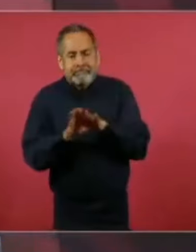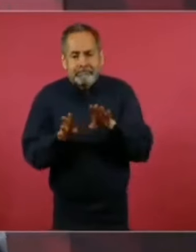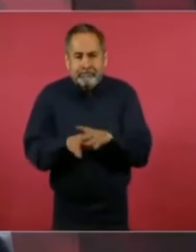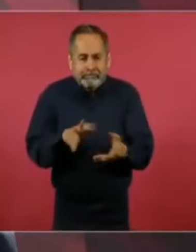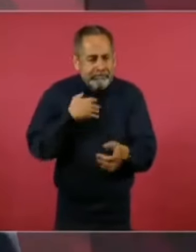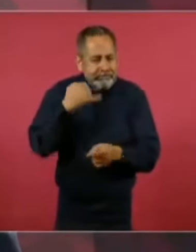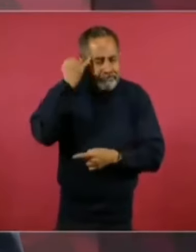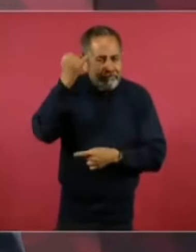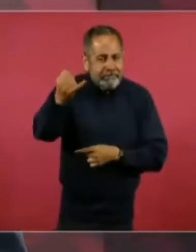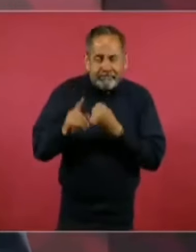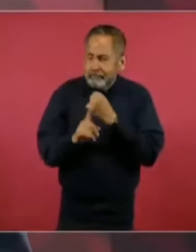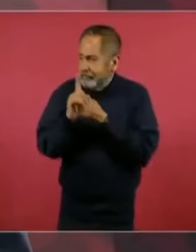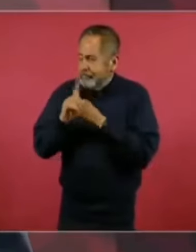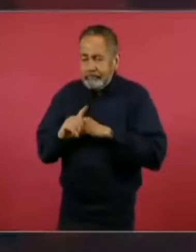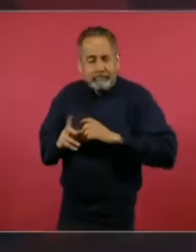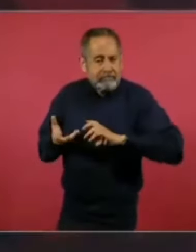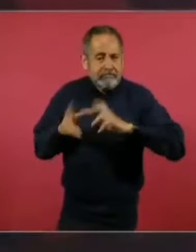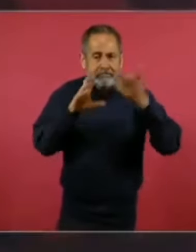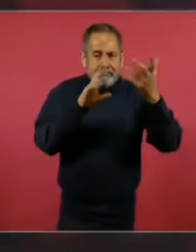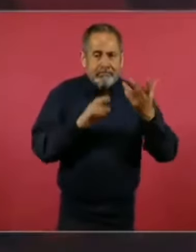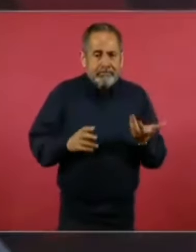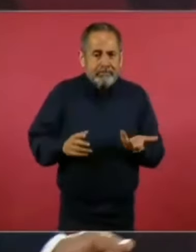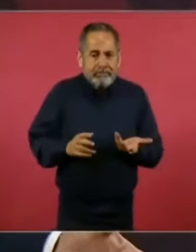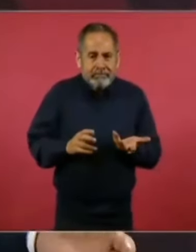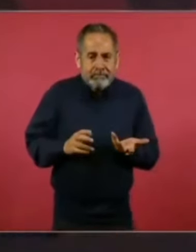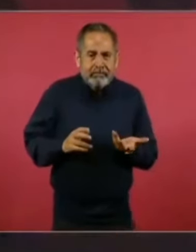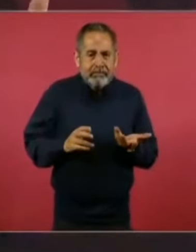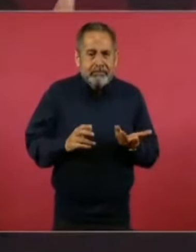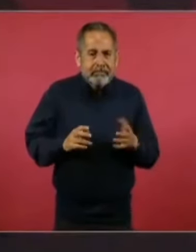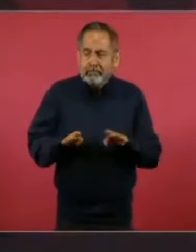Imagínate, imaginemos todos que